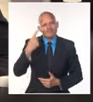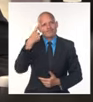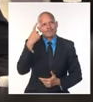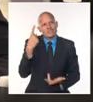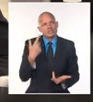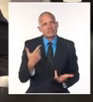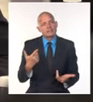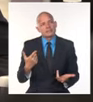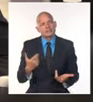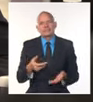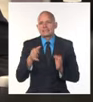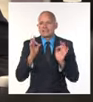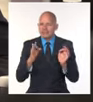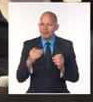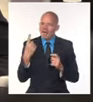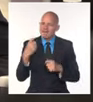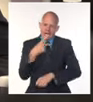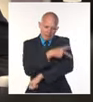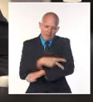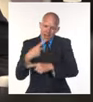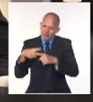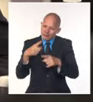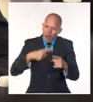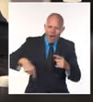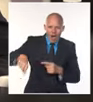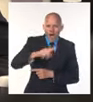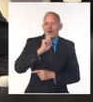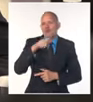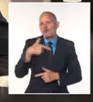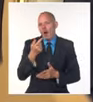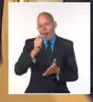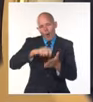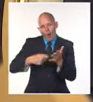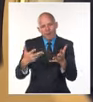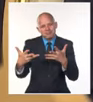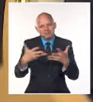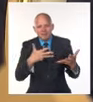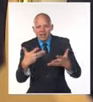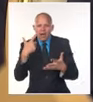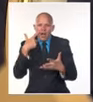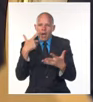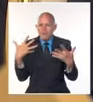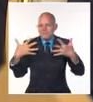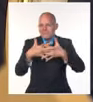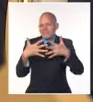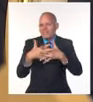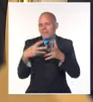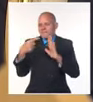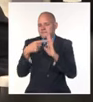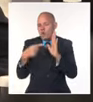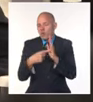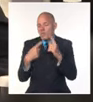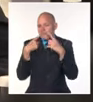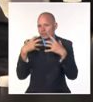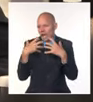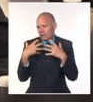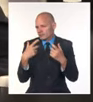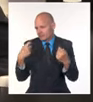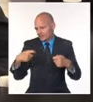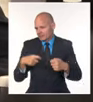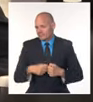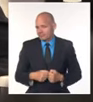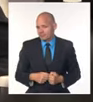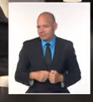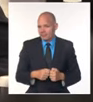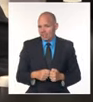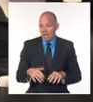una mejor coordinación para impulsar proyectos conjuntos en áreas de interés mutuo. La celebración de la tercera comisión